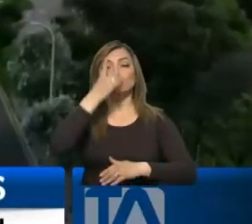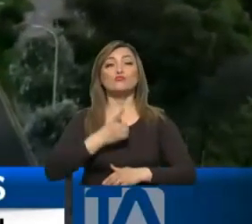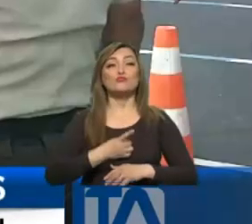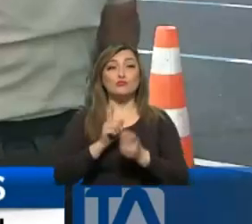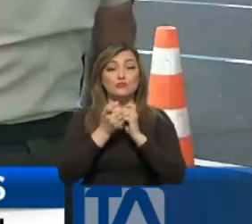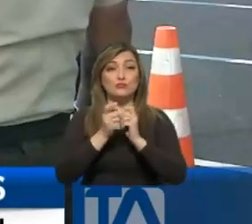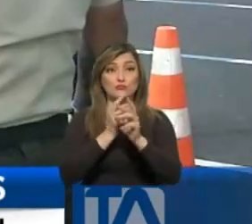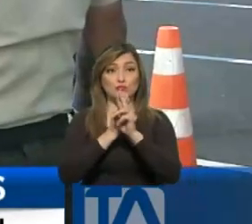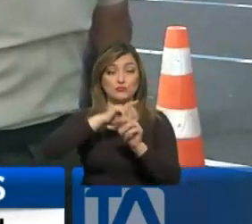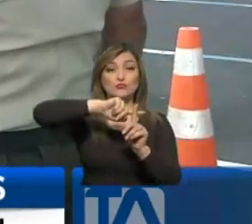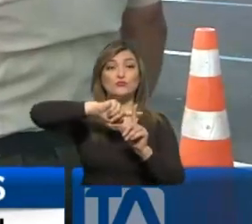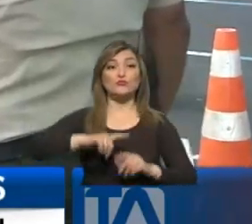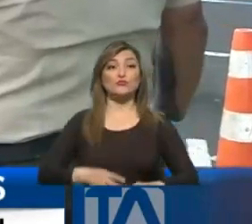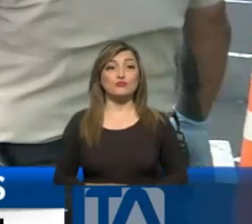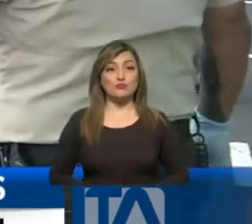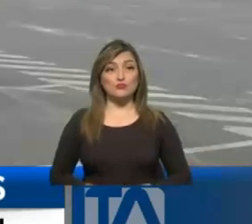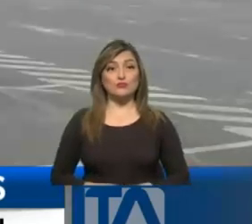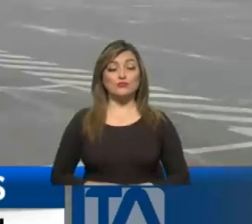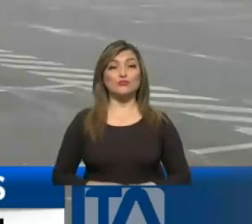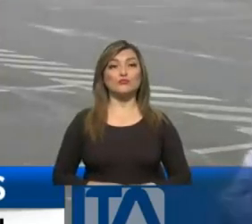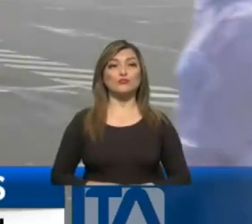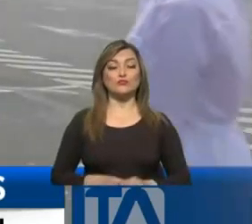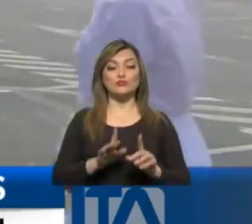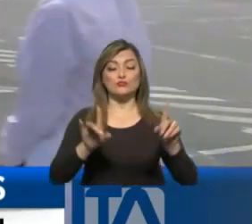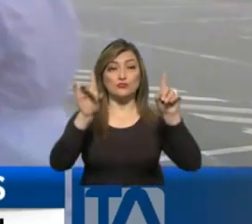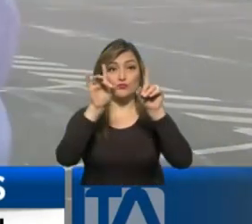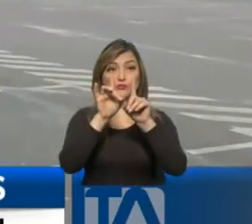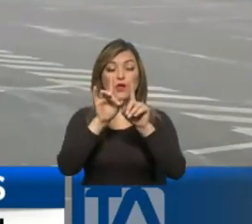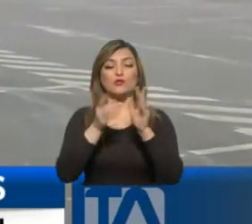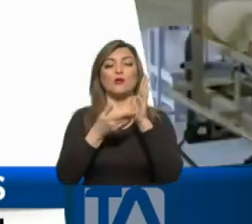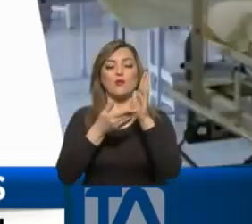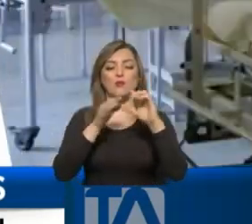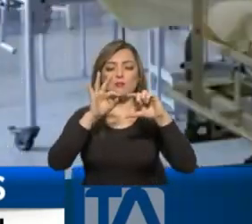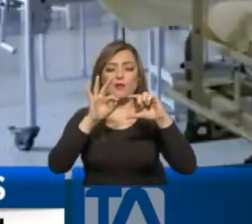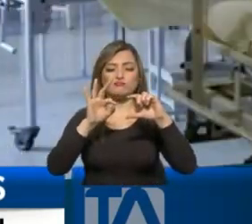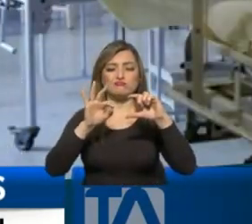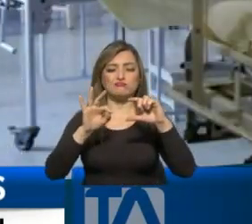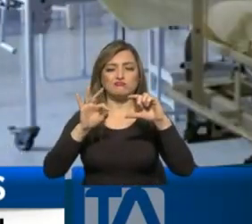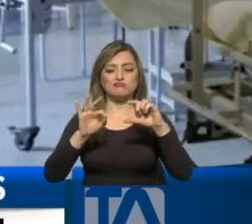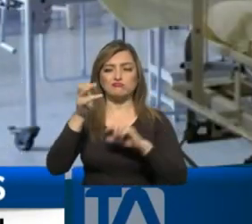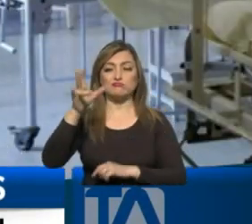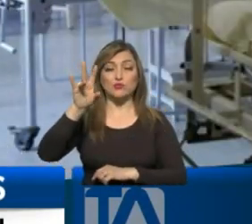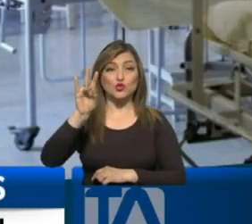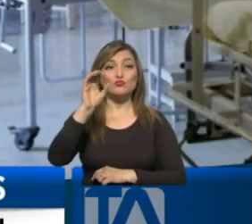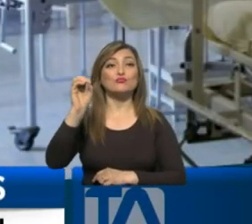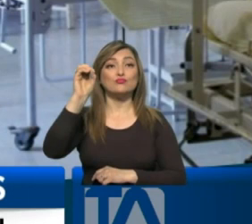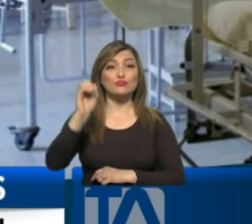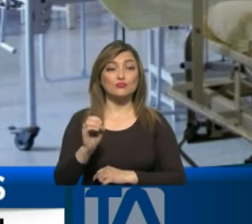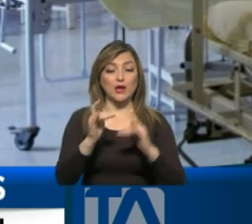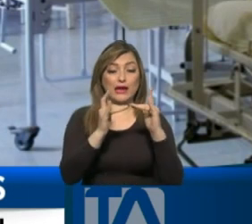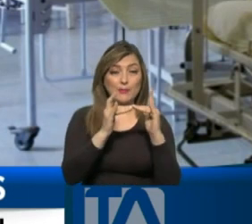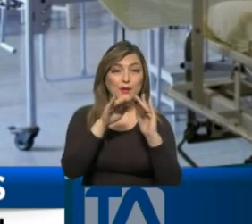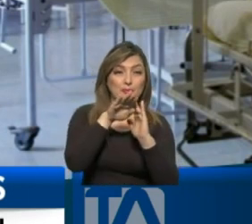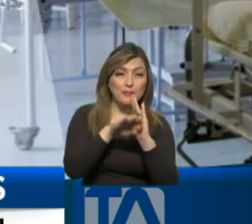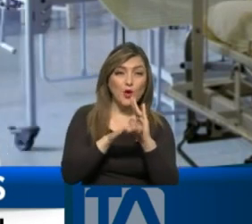dado resultados positivos, pues cifras sensibles se mantienen a la baja. Por ejemplo, una reducción del 17% en la ocupación de